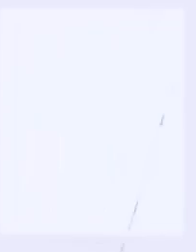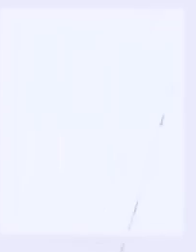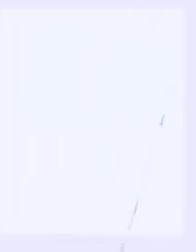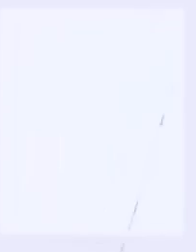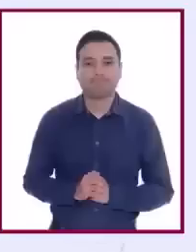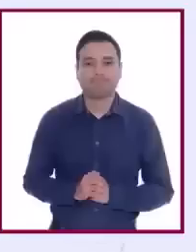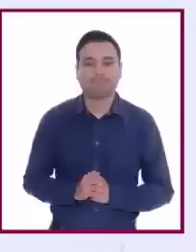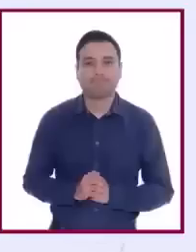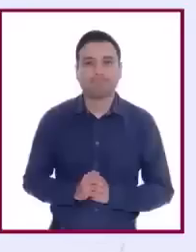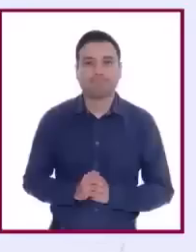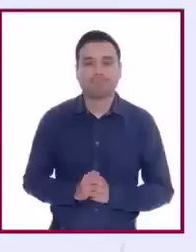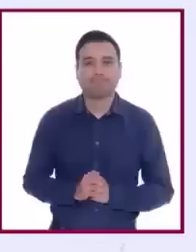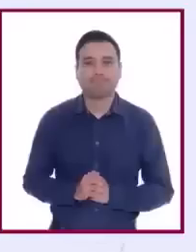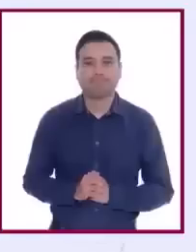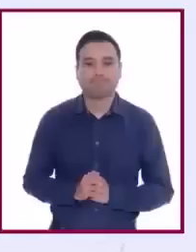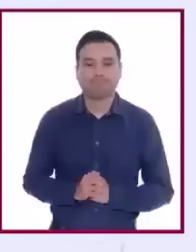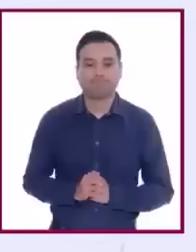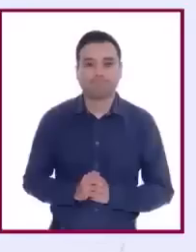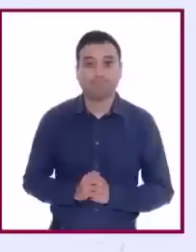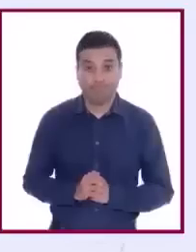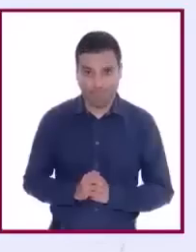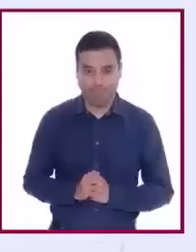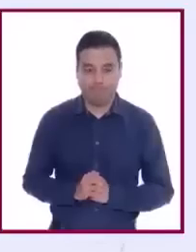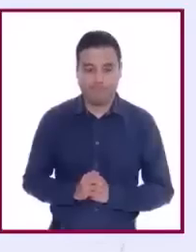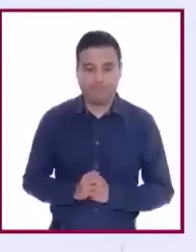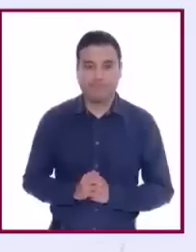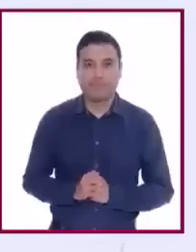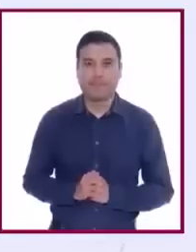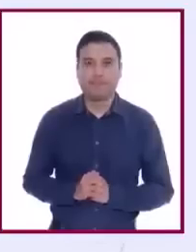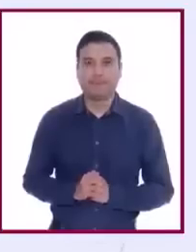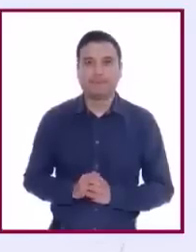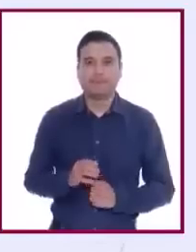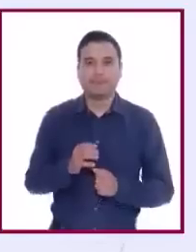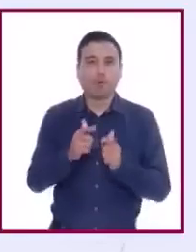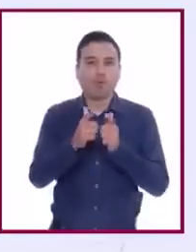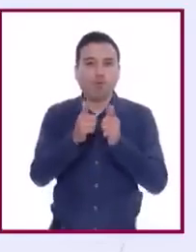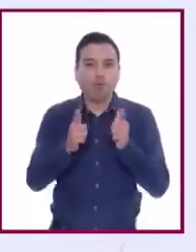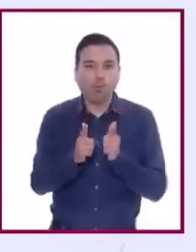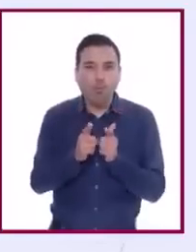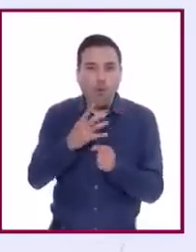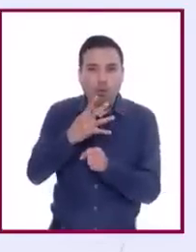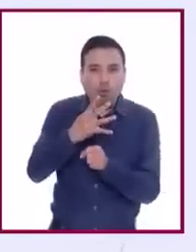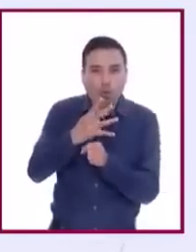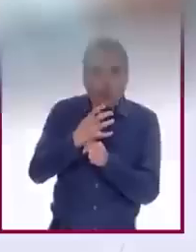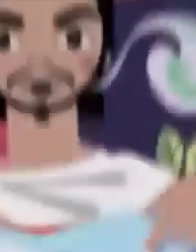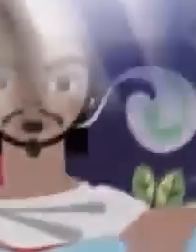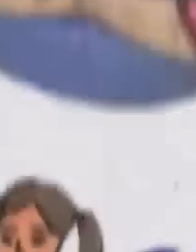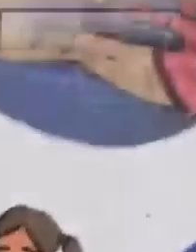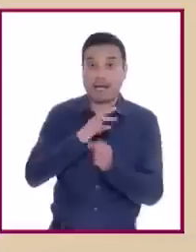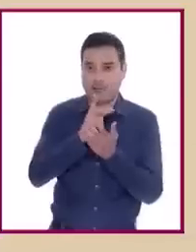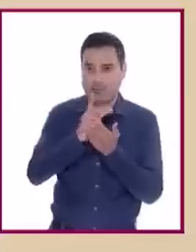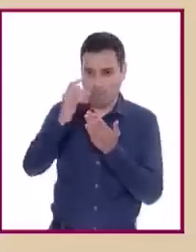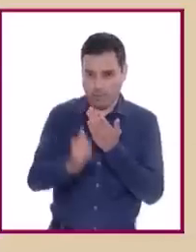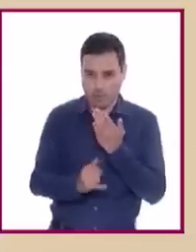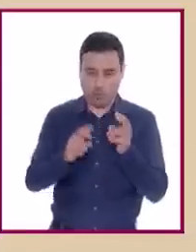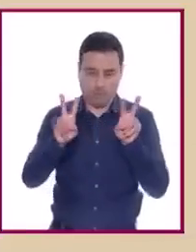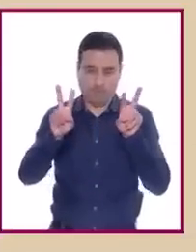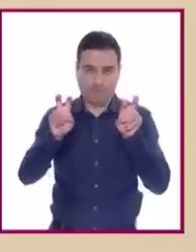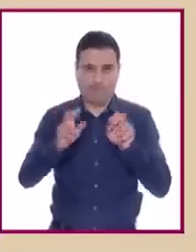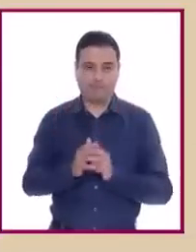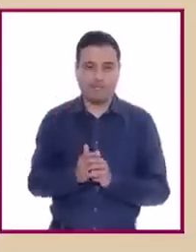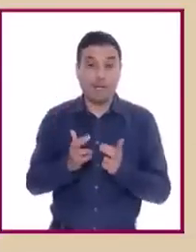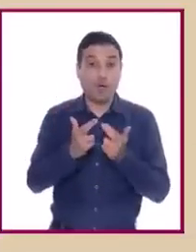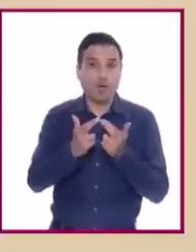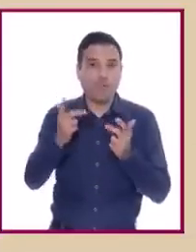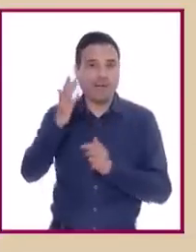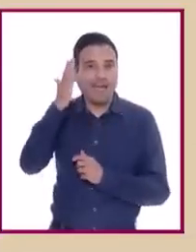otra de los proyectos aparece en el cuarto grado en el escenario de proyectos de aula se titula rompecabezas